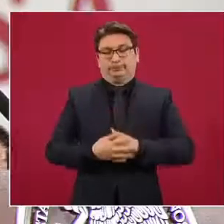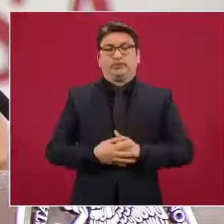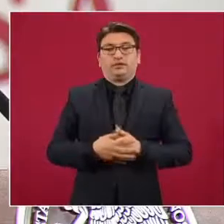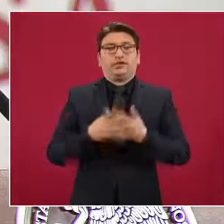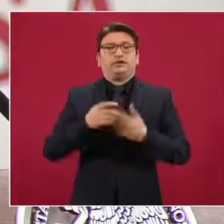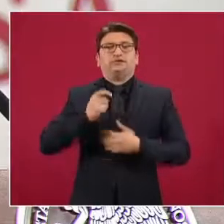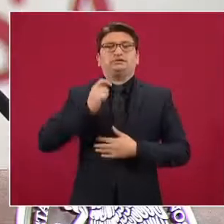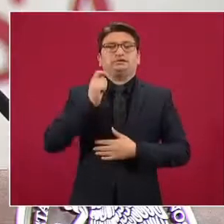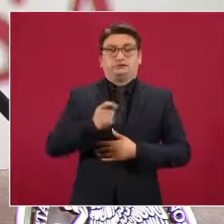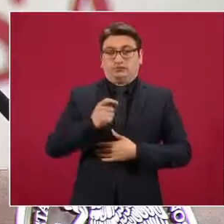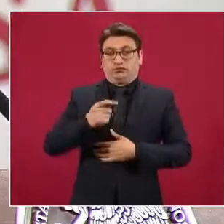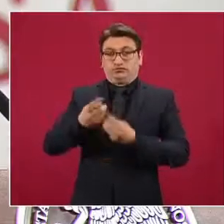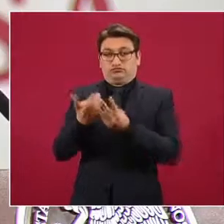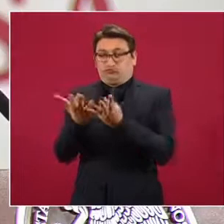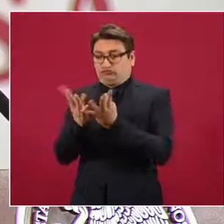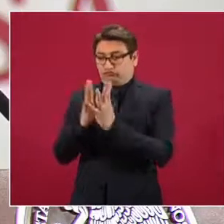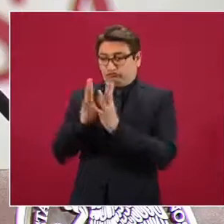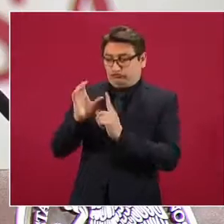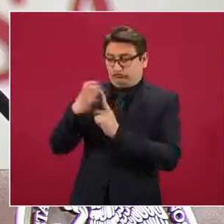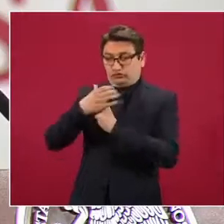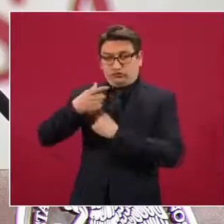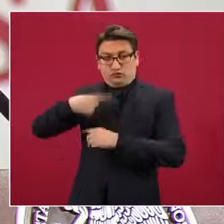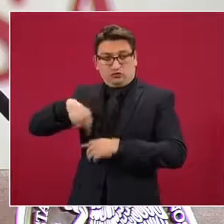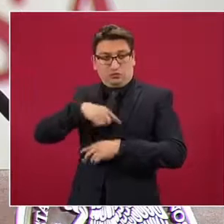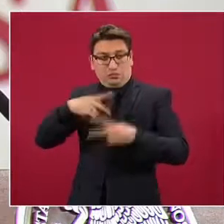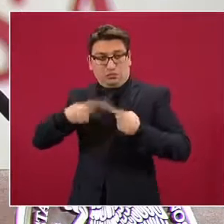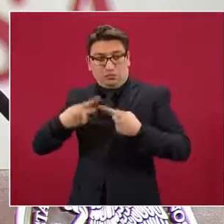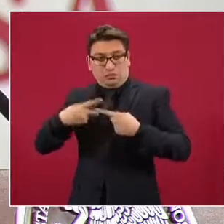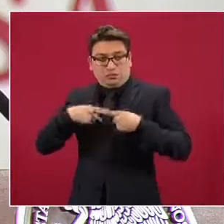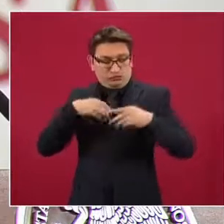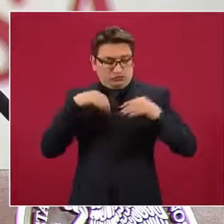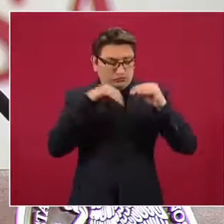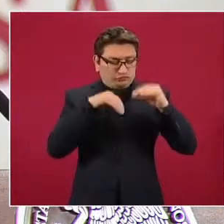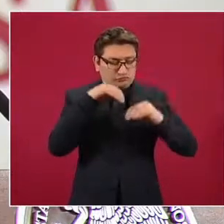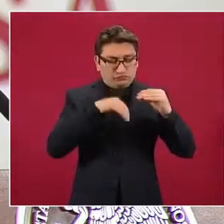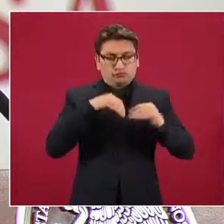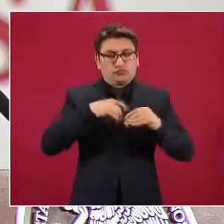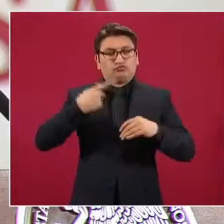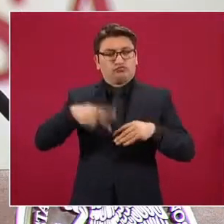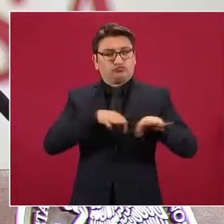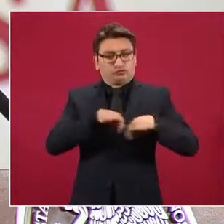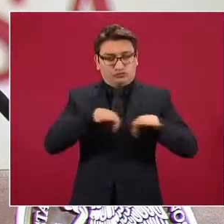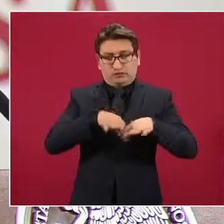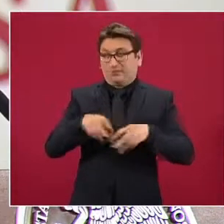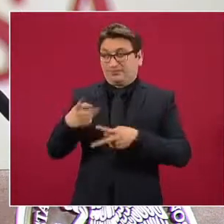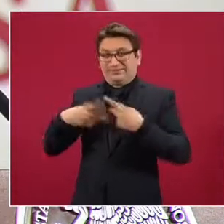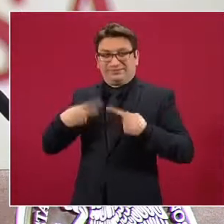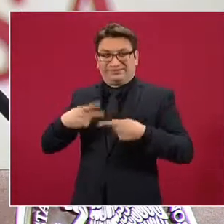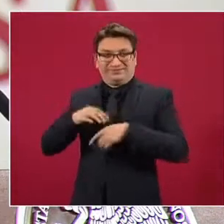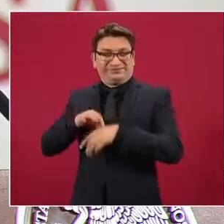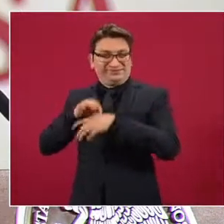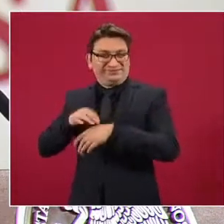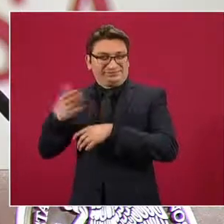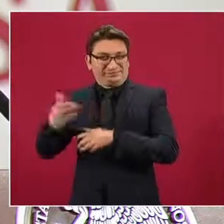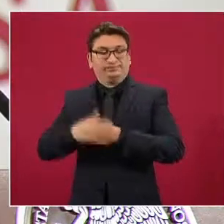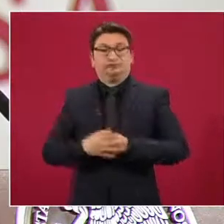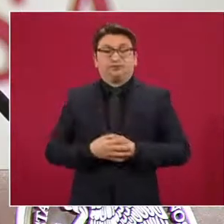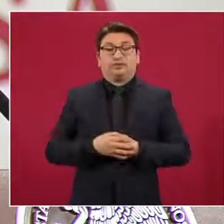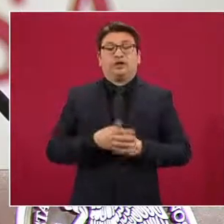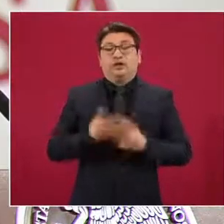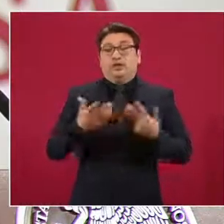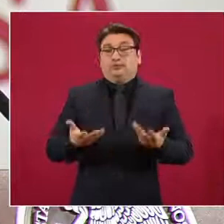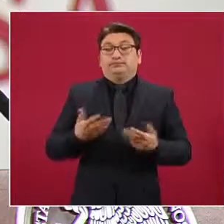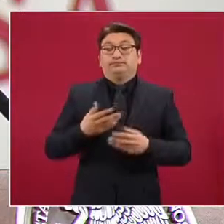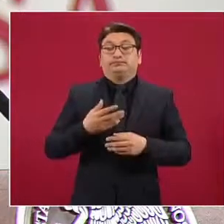trabajo, el esfuerzo de un comité, de una comisión, de quienes están presentes y de Margarita Valdés. Este es